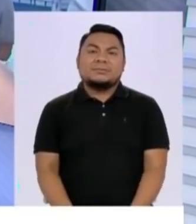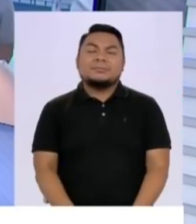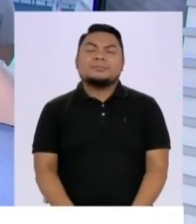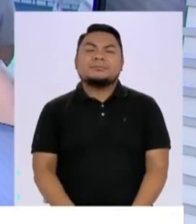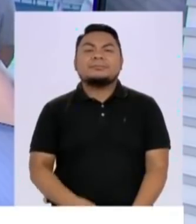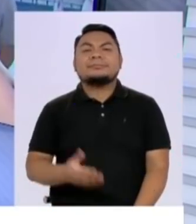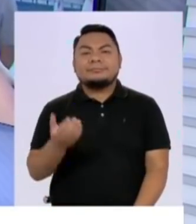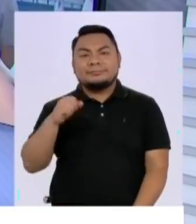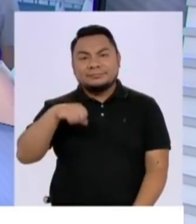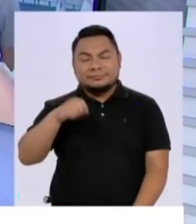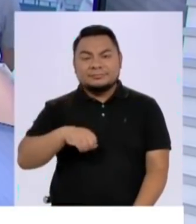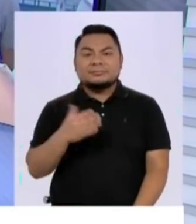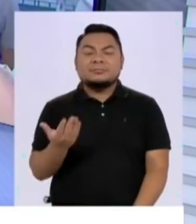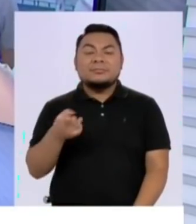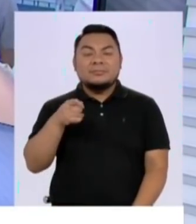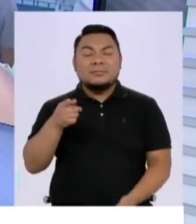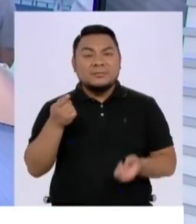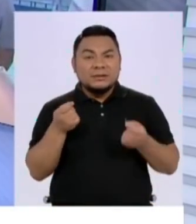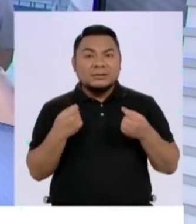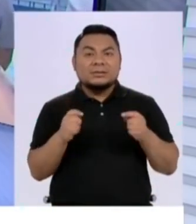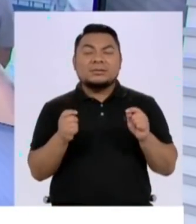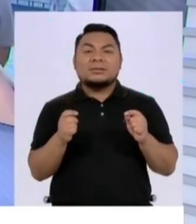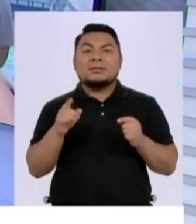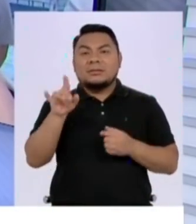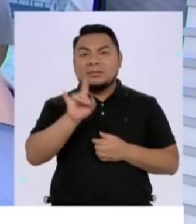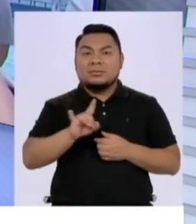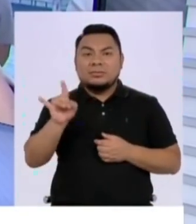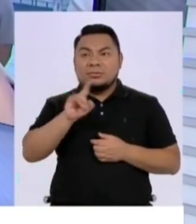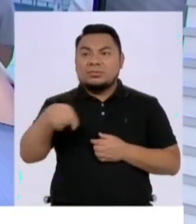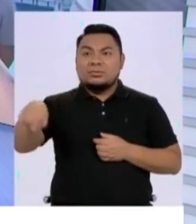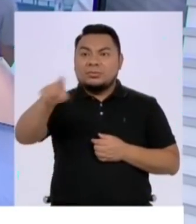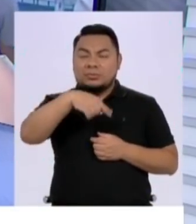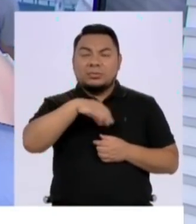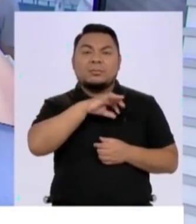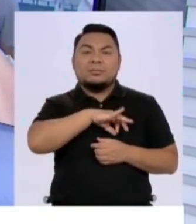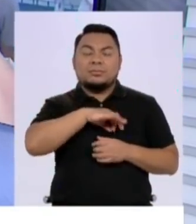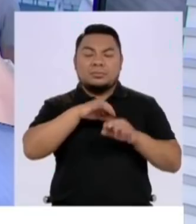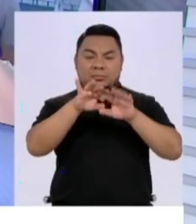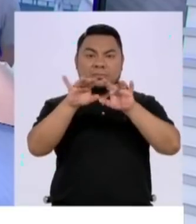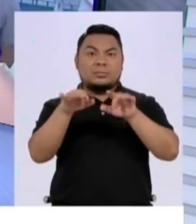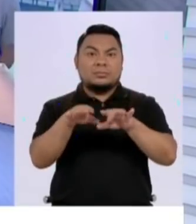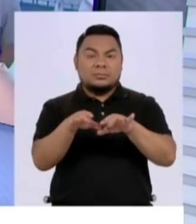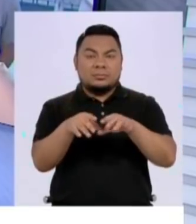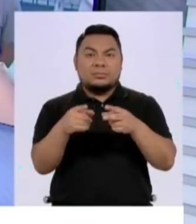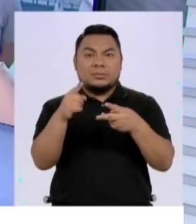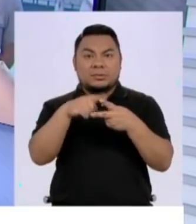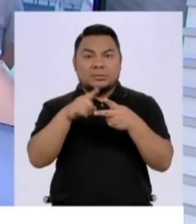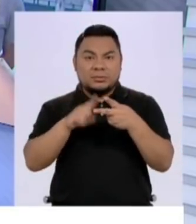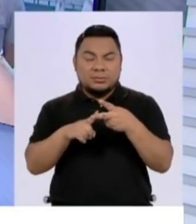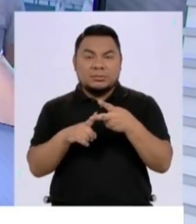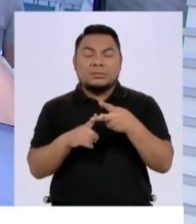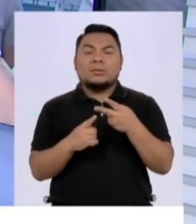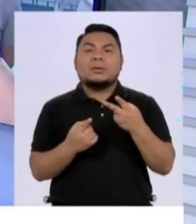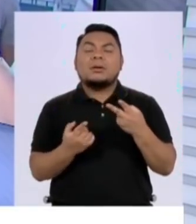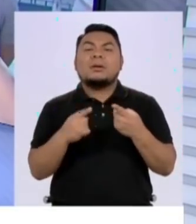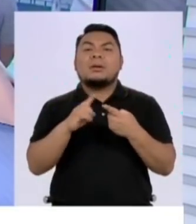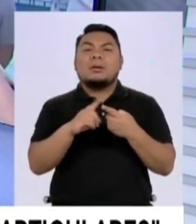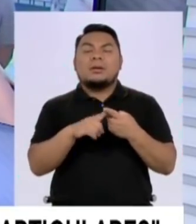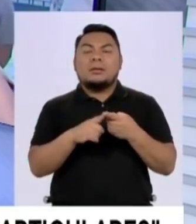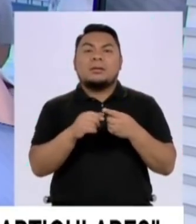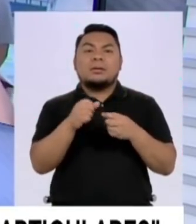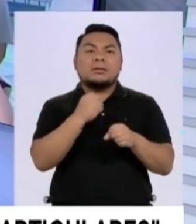Bueno, sí, lo que sucede es que se utilizó la plataforma tecnológica que ya cuenta la policía para